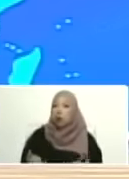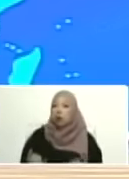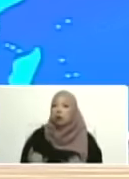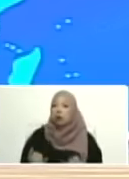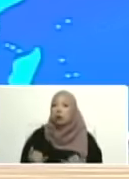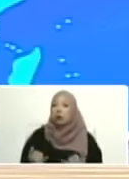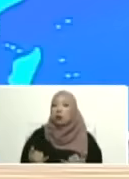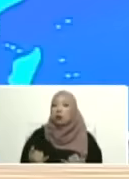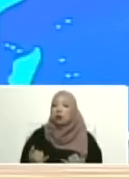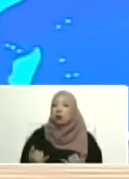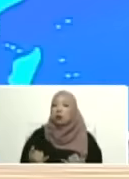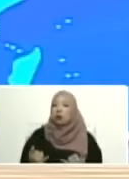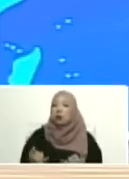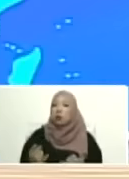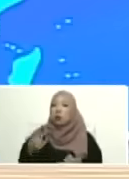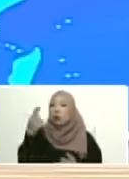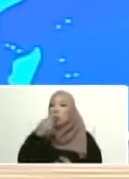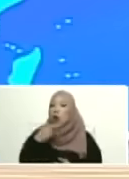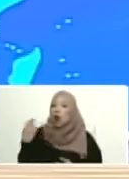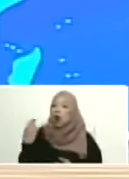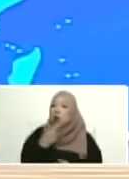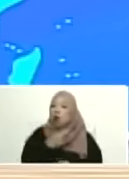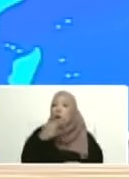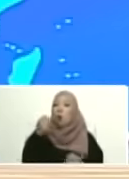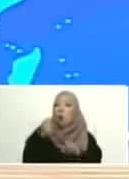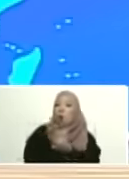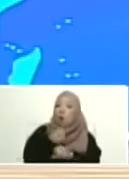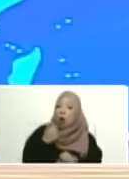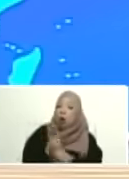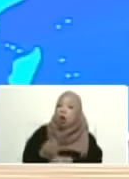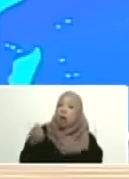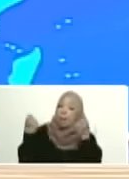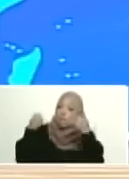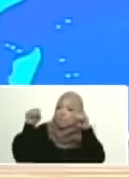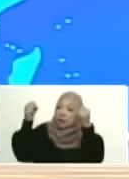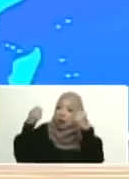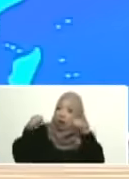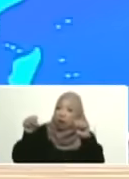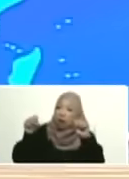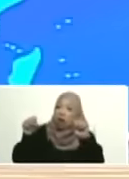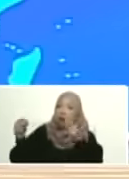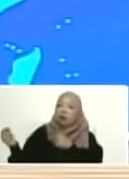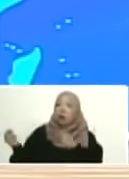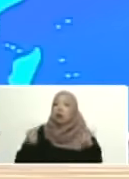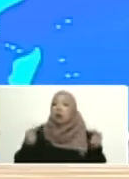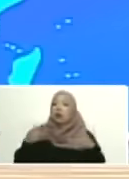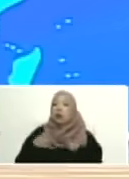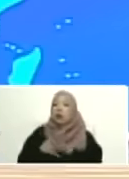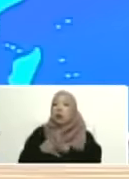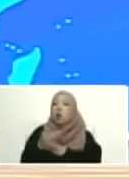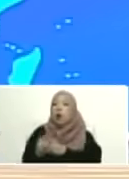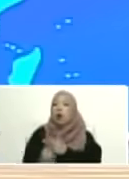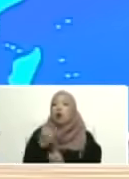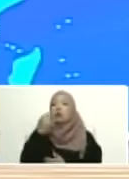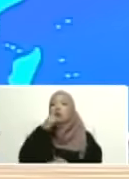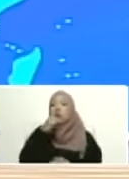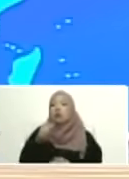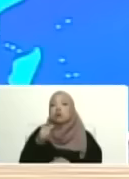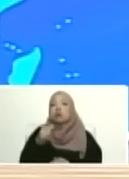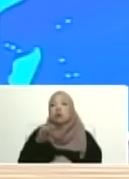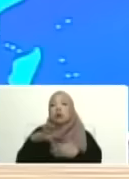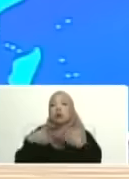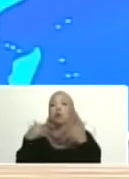es cuando se negocia y se ejecuta lo que fue un inmenso fraude, el